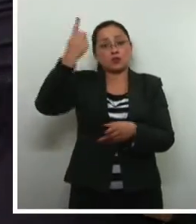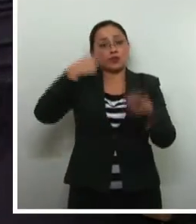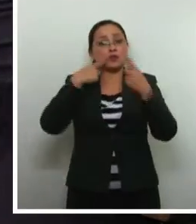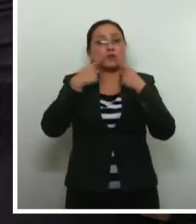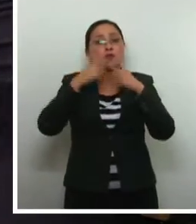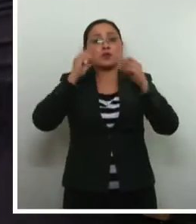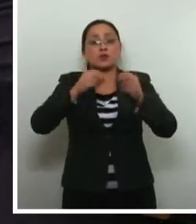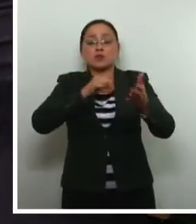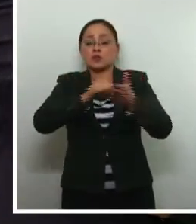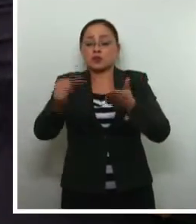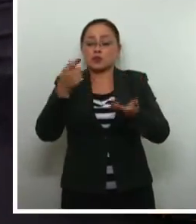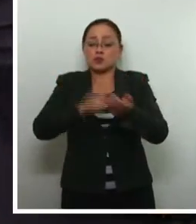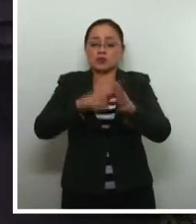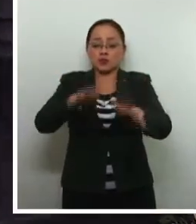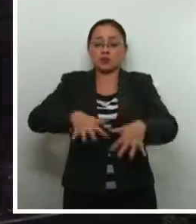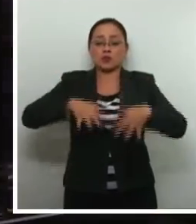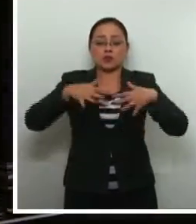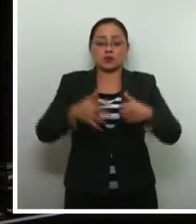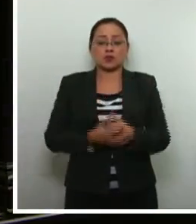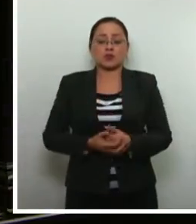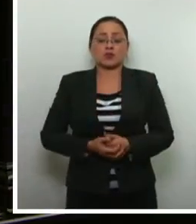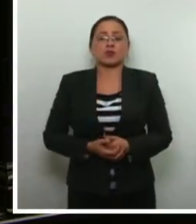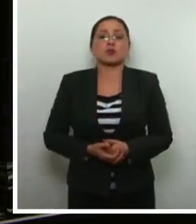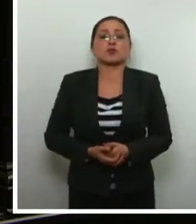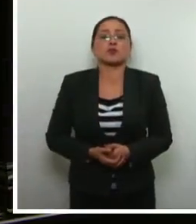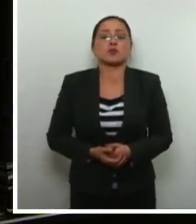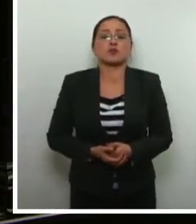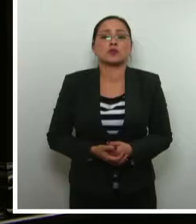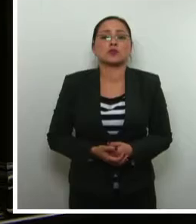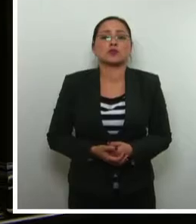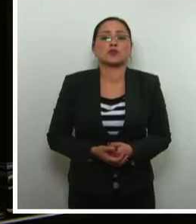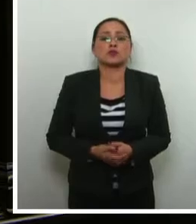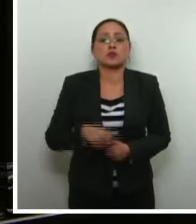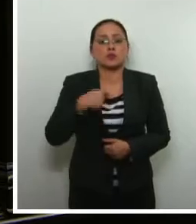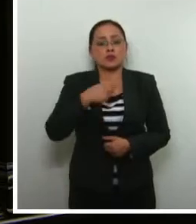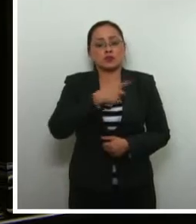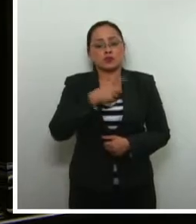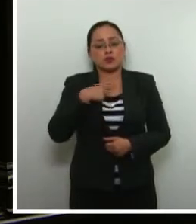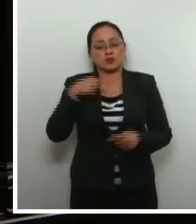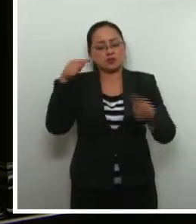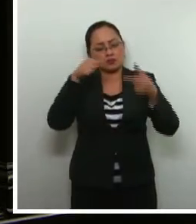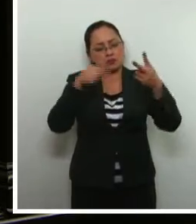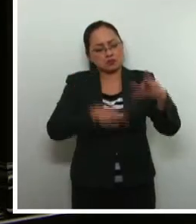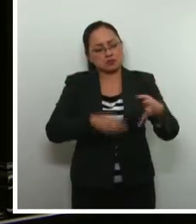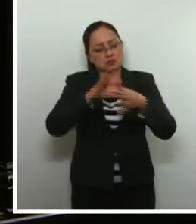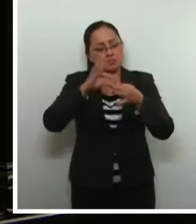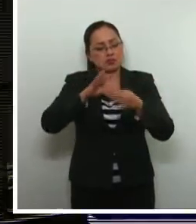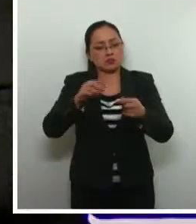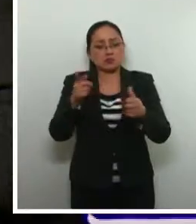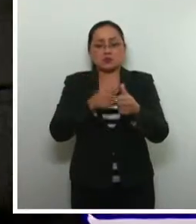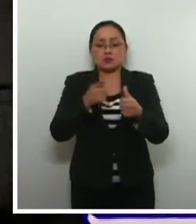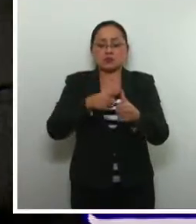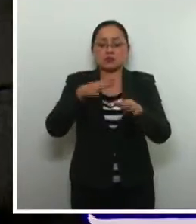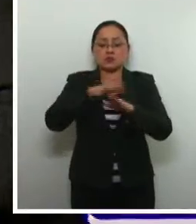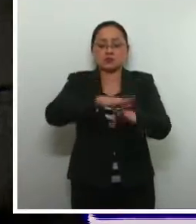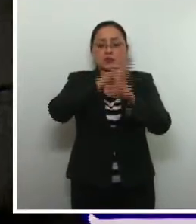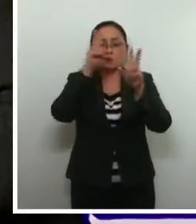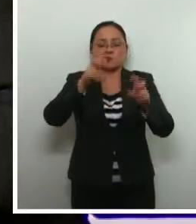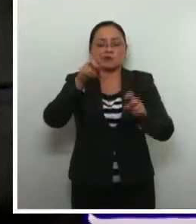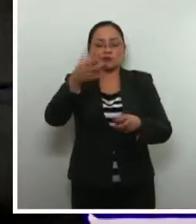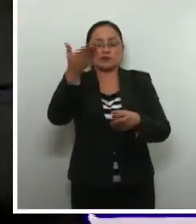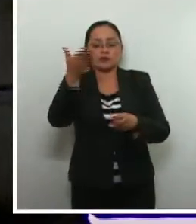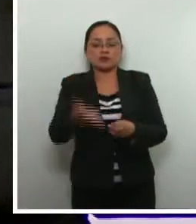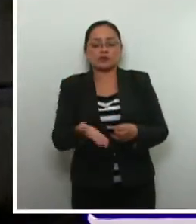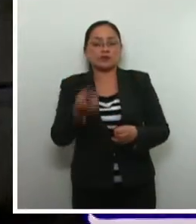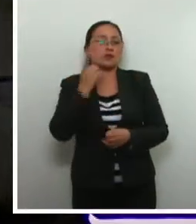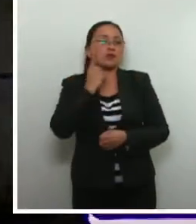porque fueron derrotadas en el Pleno. Bien. Yo debo ser muy puntual. En primer lugar, respecto a la